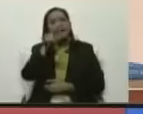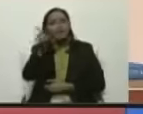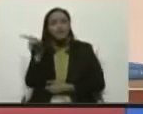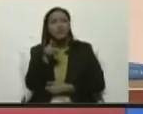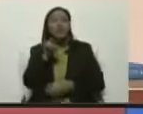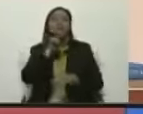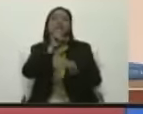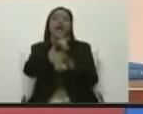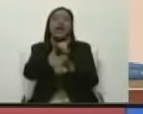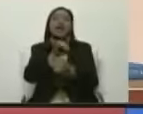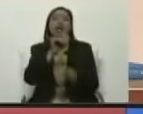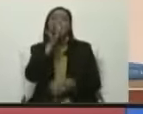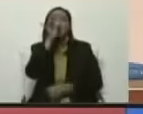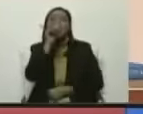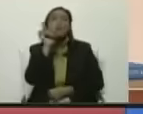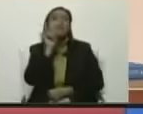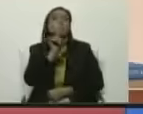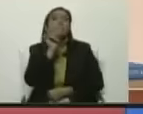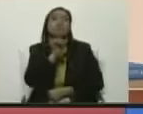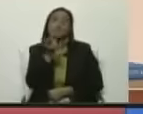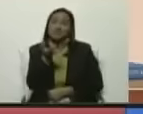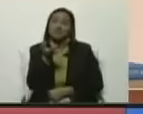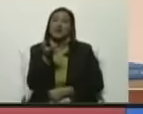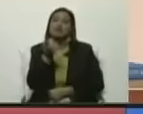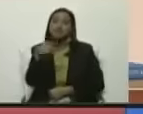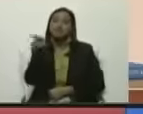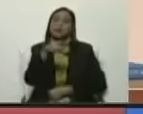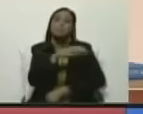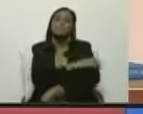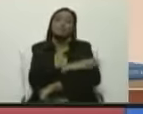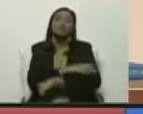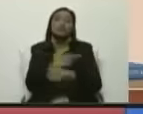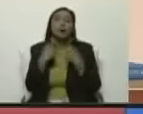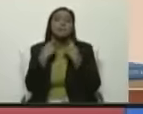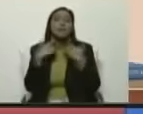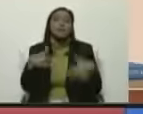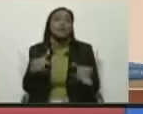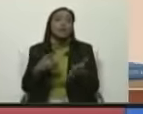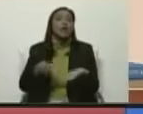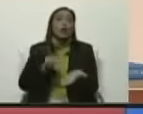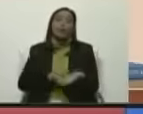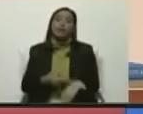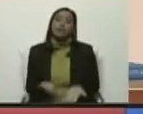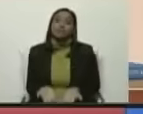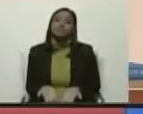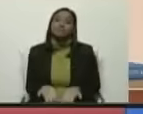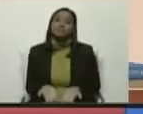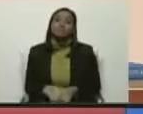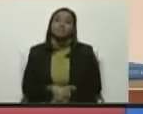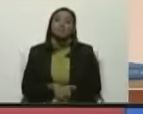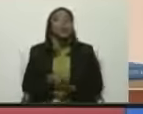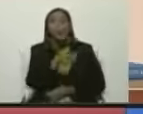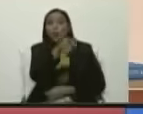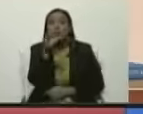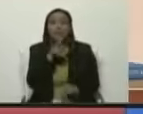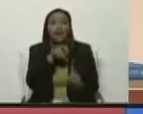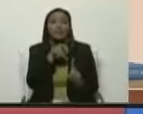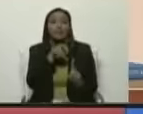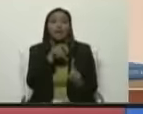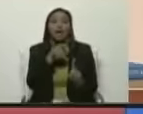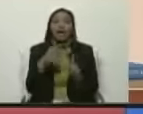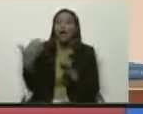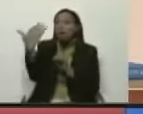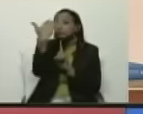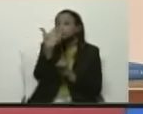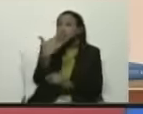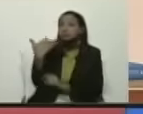perder otra vez. Van a salir perdiendo otra vez. No se deje llevar